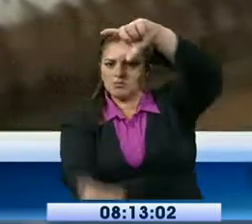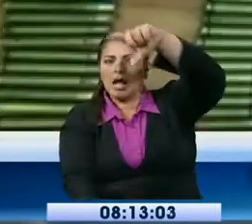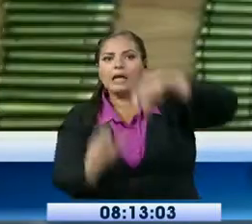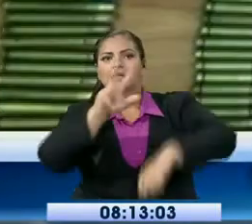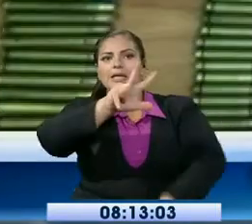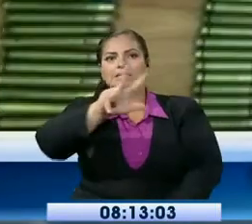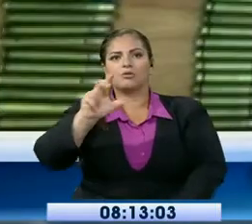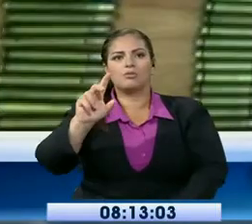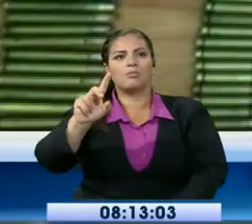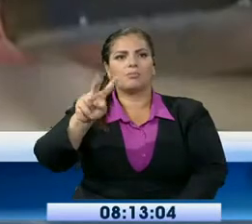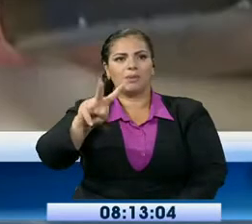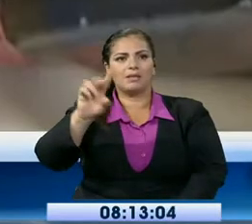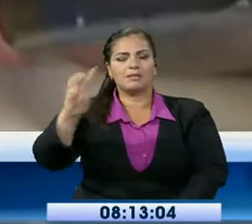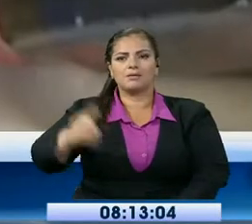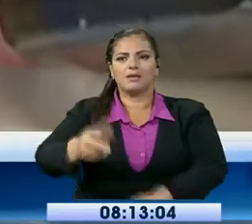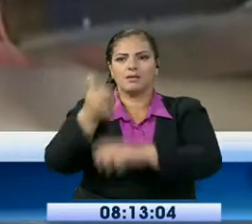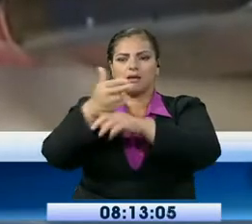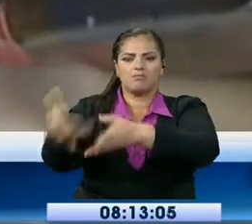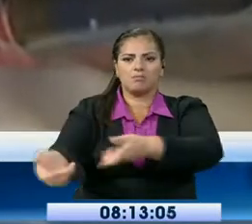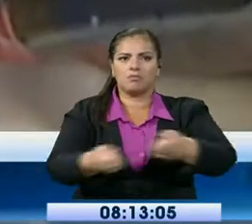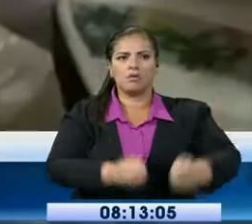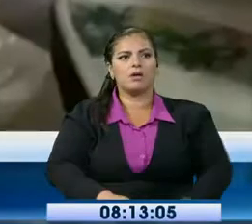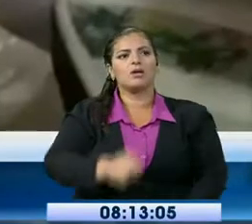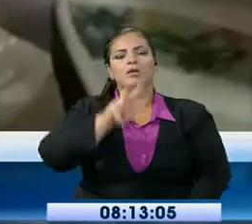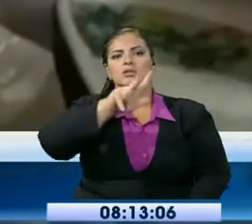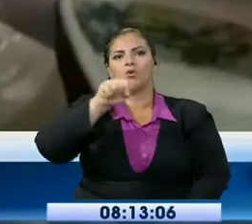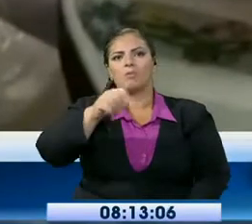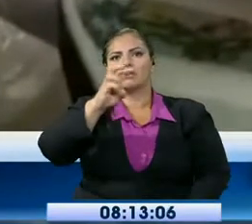fuego, 5.678 municiones,